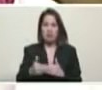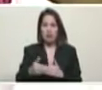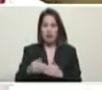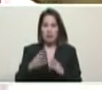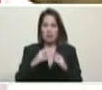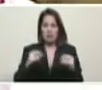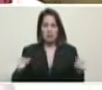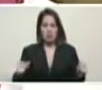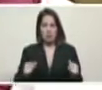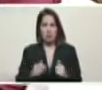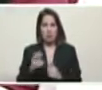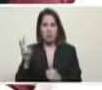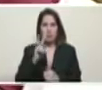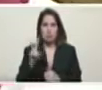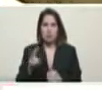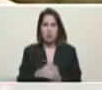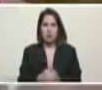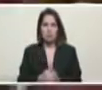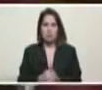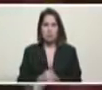comandante jefe.